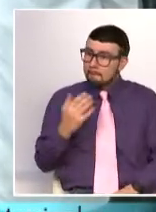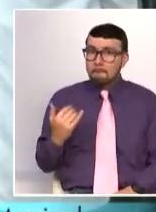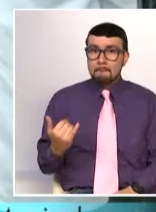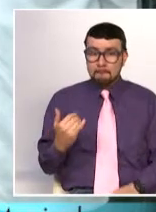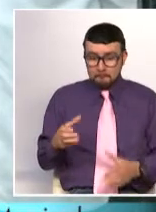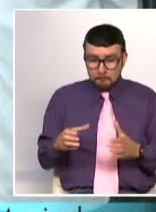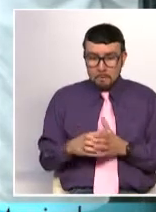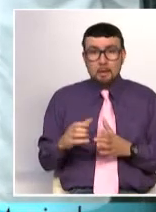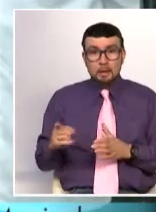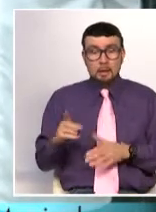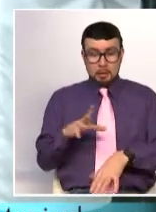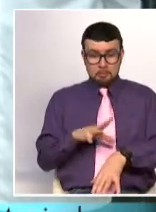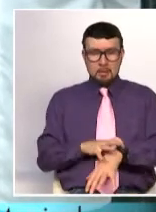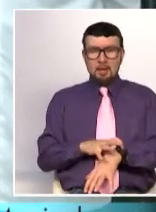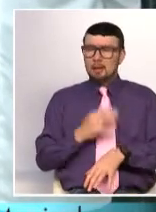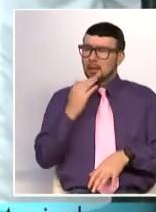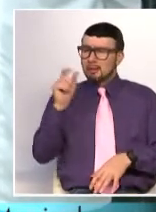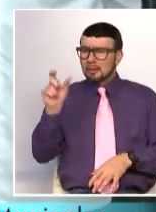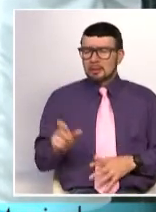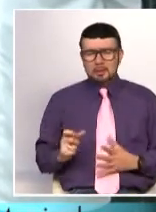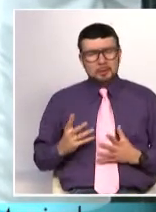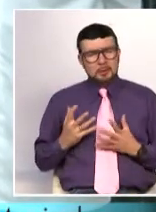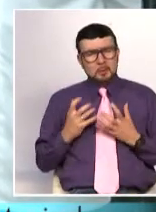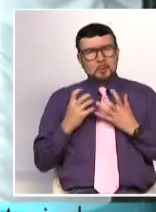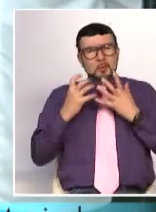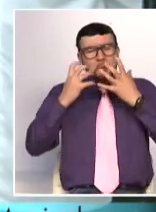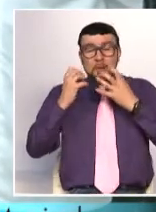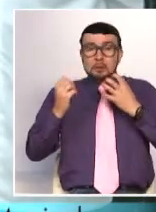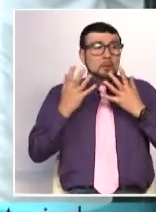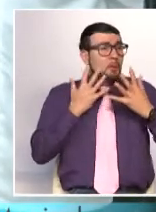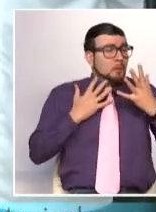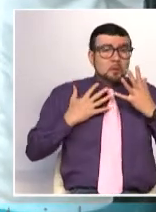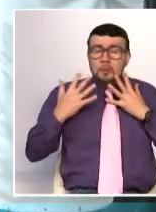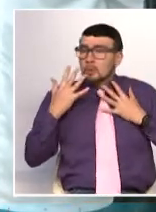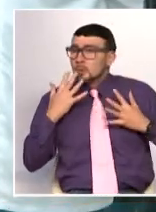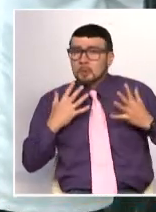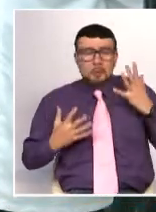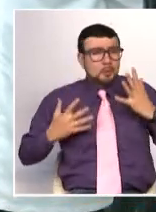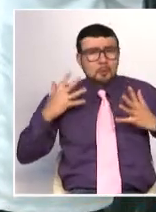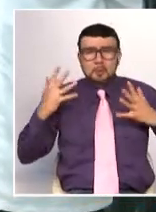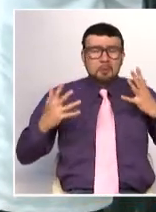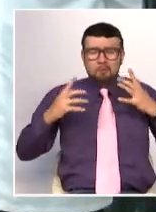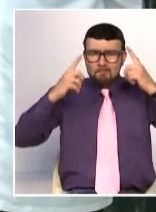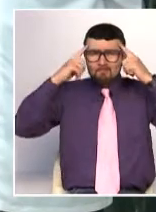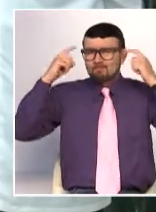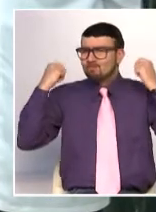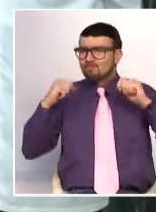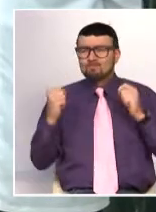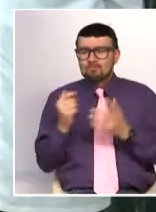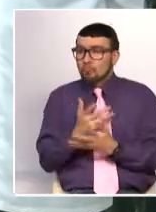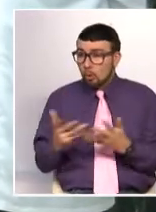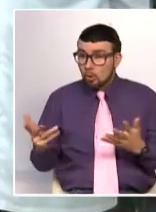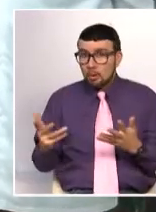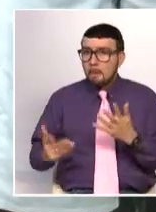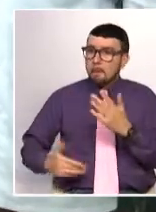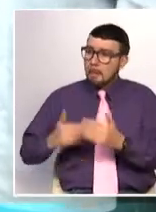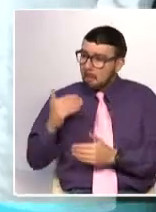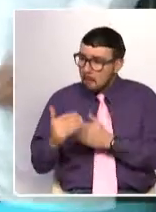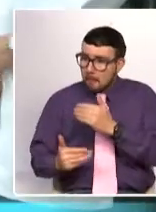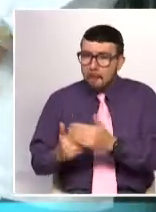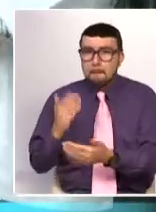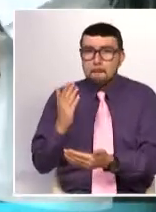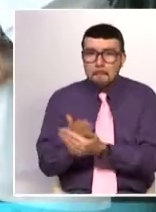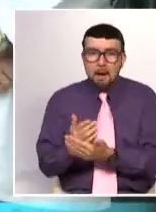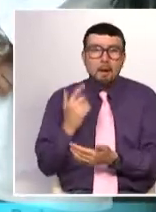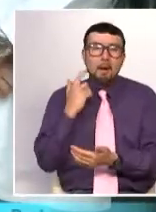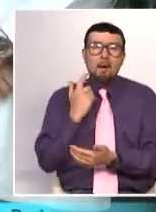y el estrés la ansiedad y las preocupaciones y tantas cosas nos llevan a un problema lógico que es el